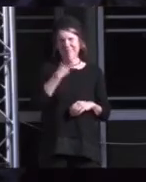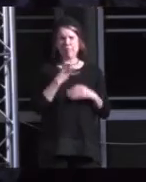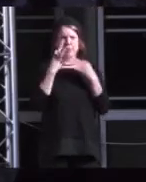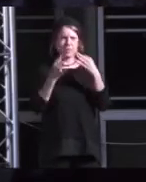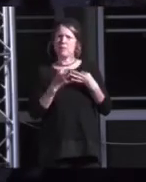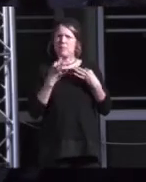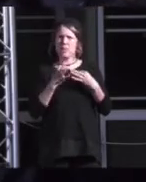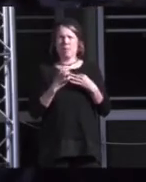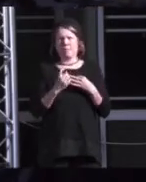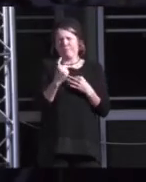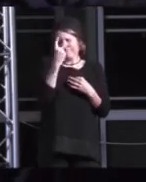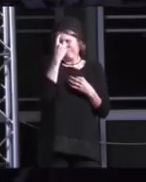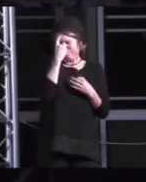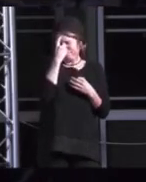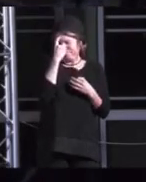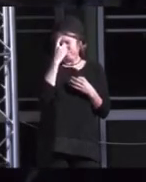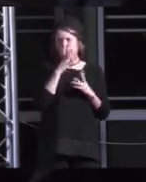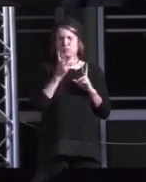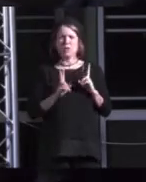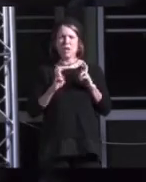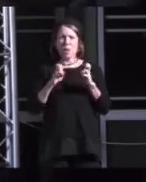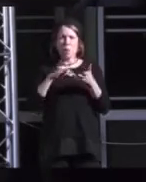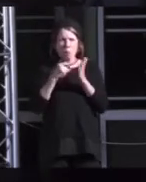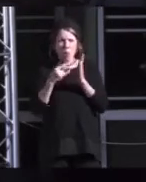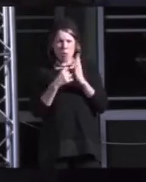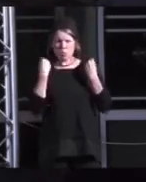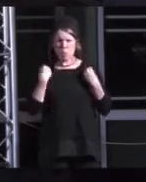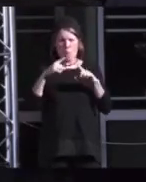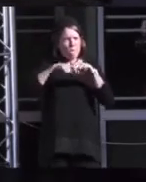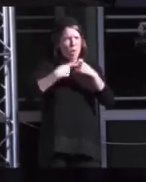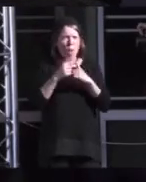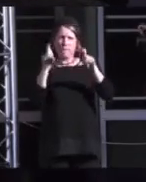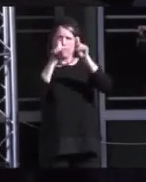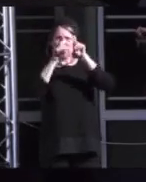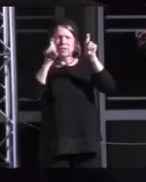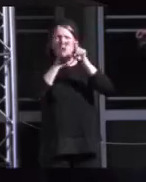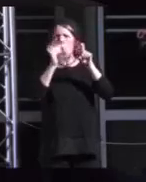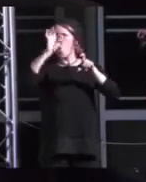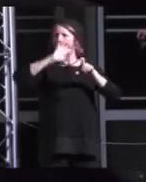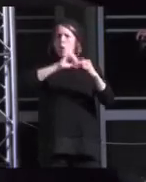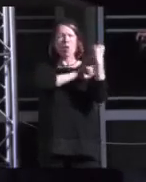debemos tener presente porque el inicio de cada proyecto, ya sea familiar, empresarial